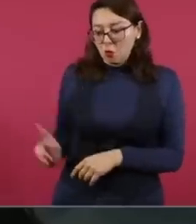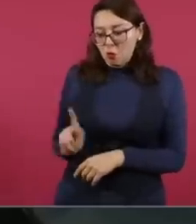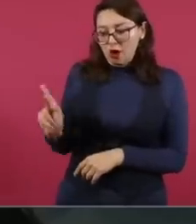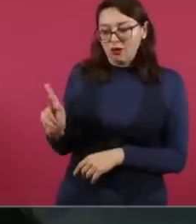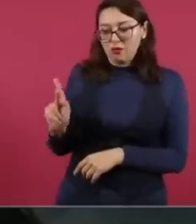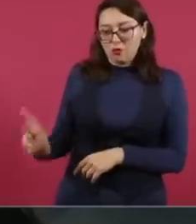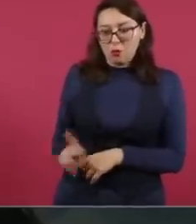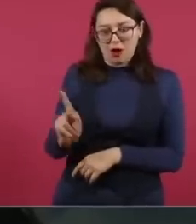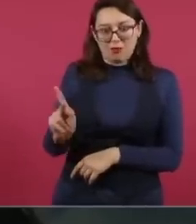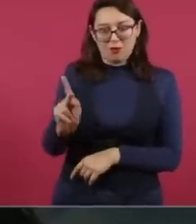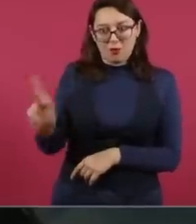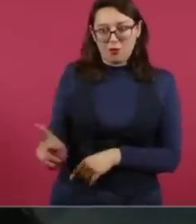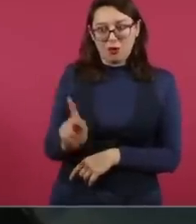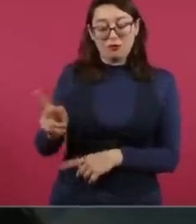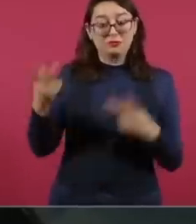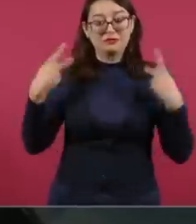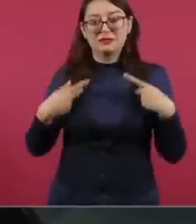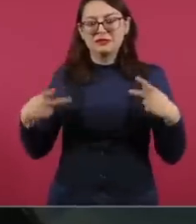salía